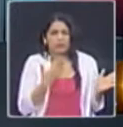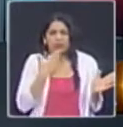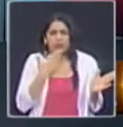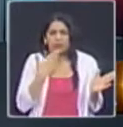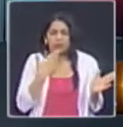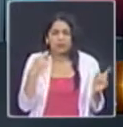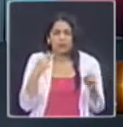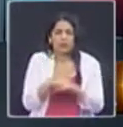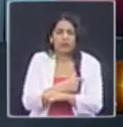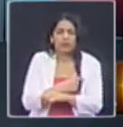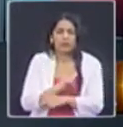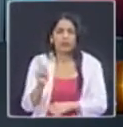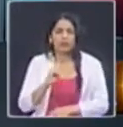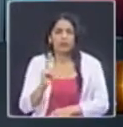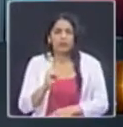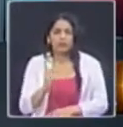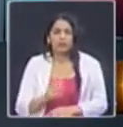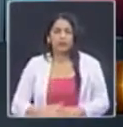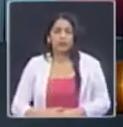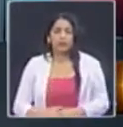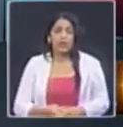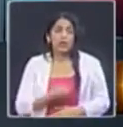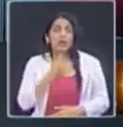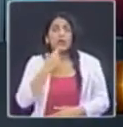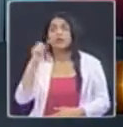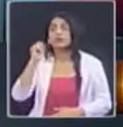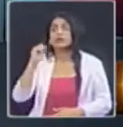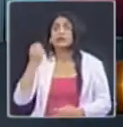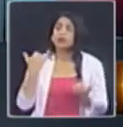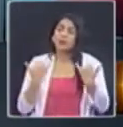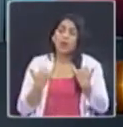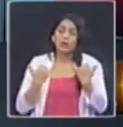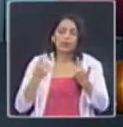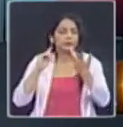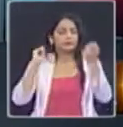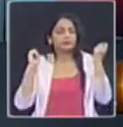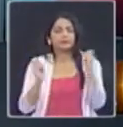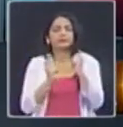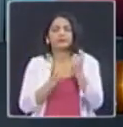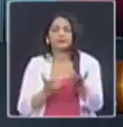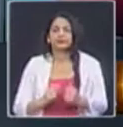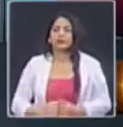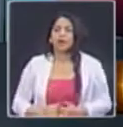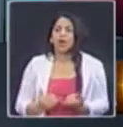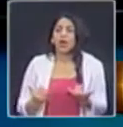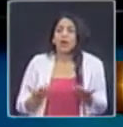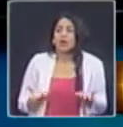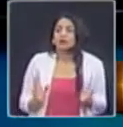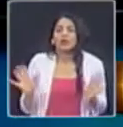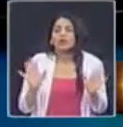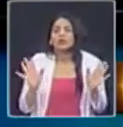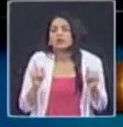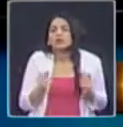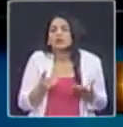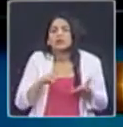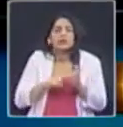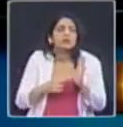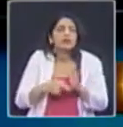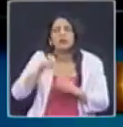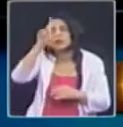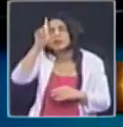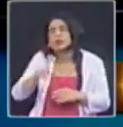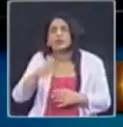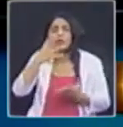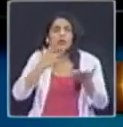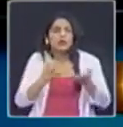también pretendiendo justificar lo injustificable es decir esto de que no es reelección indefinida sino que es una postulación y que es el pueblo el que